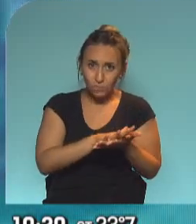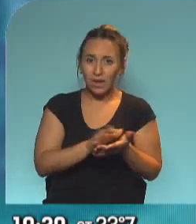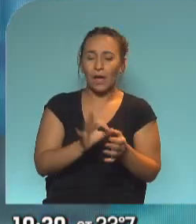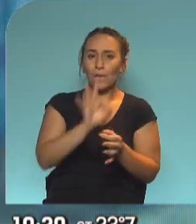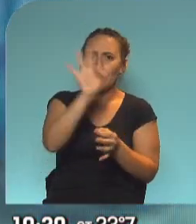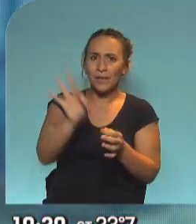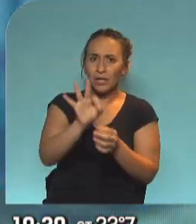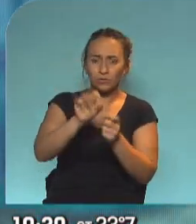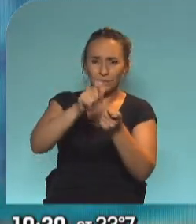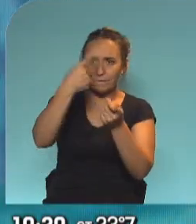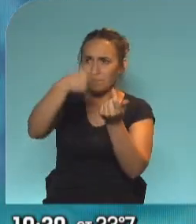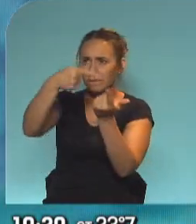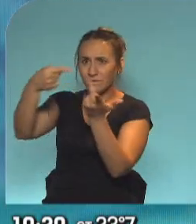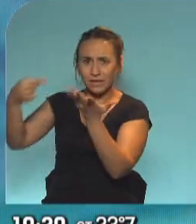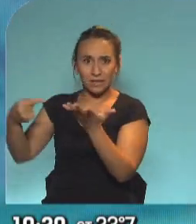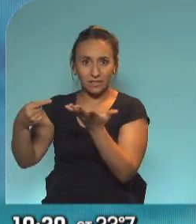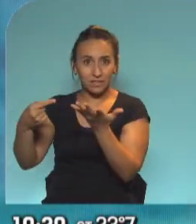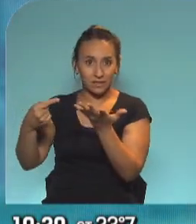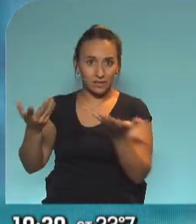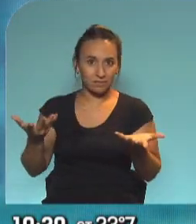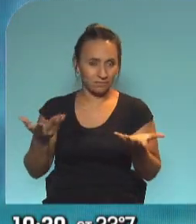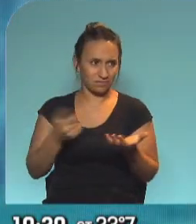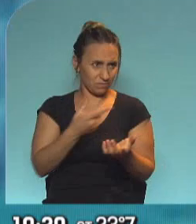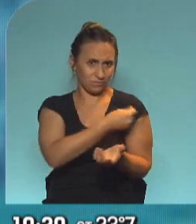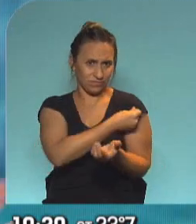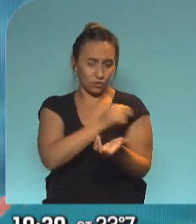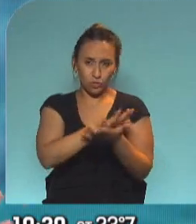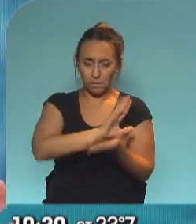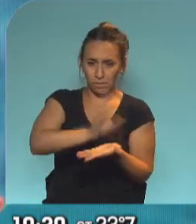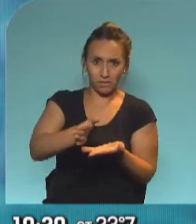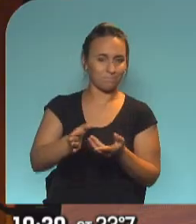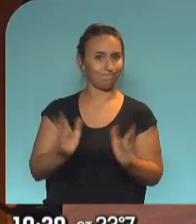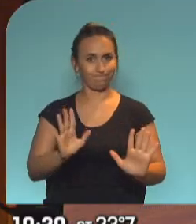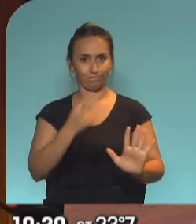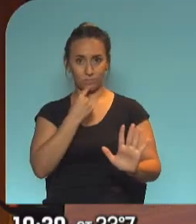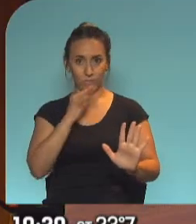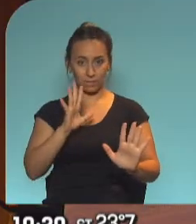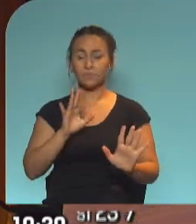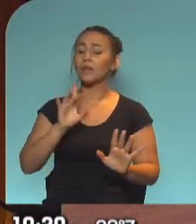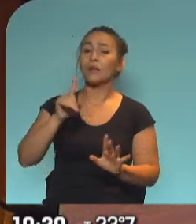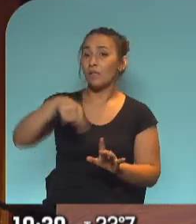momento en el mundo y las que están llegando a la Argentina. Pero por lo pronto, lo único que podemos hacer es cuidarnos. Sí. Y no olvidar eso.